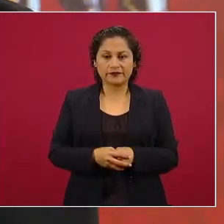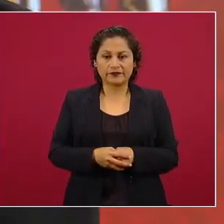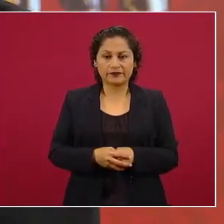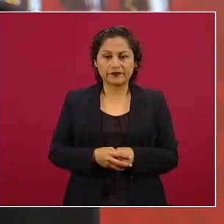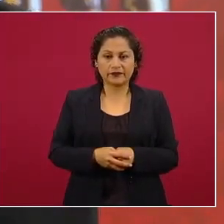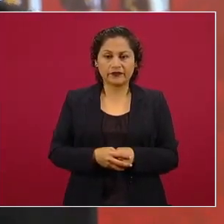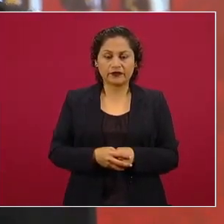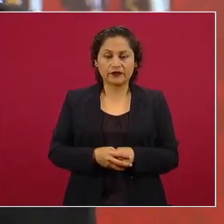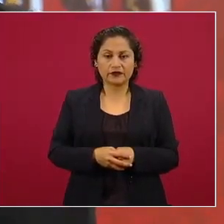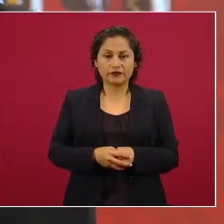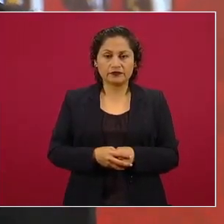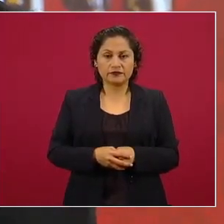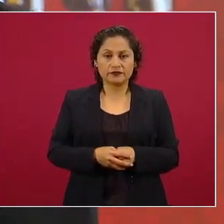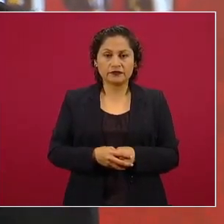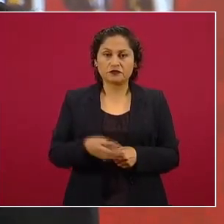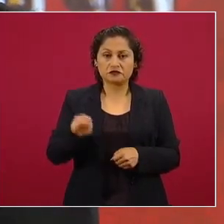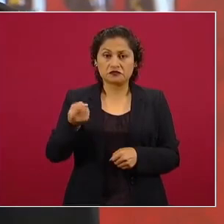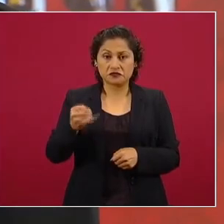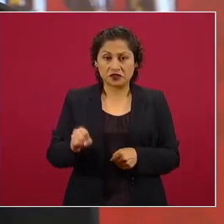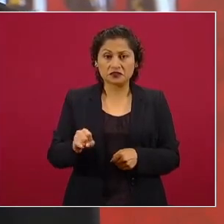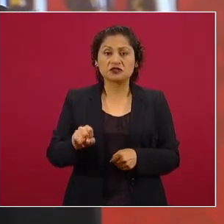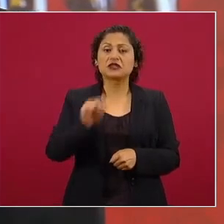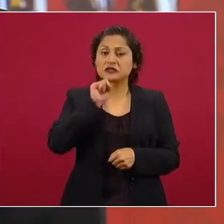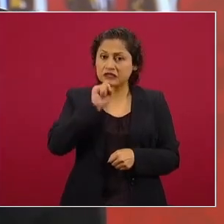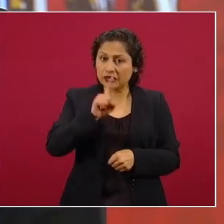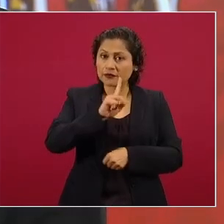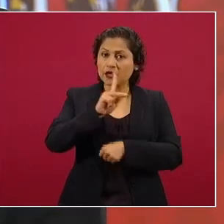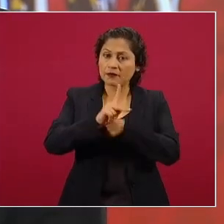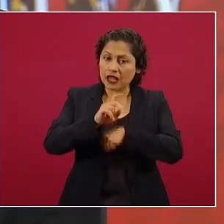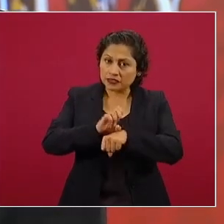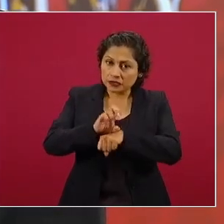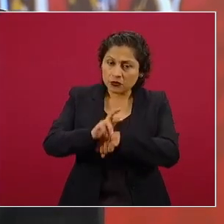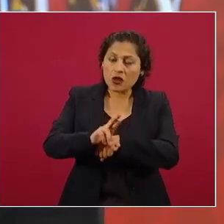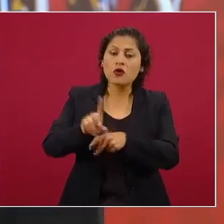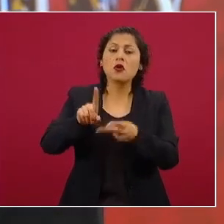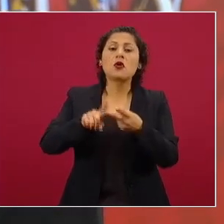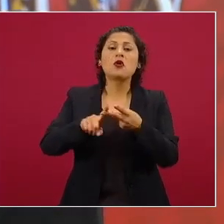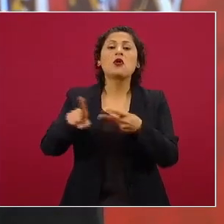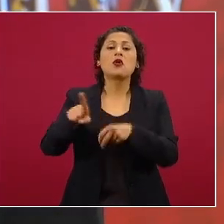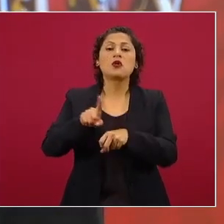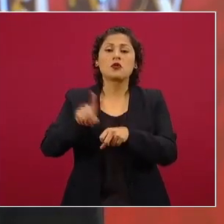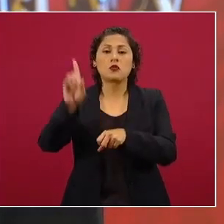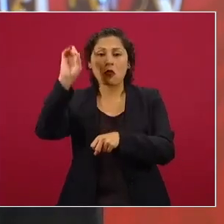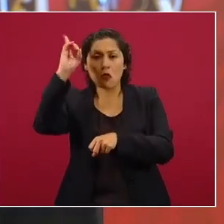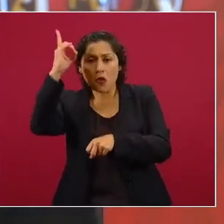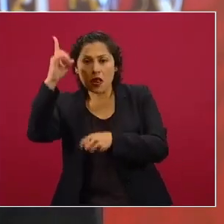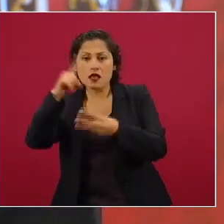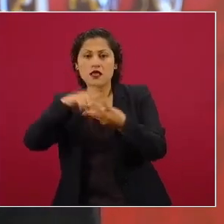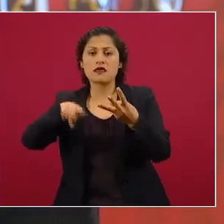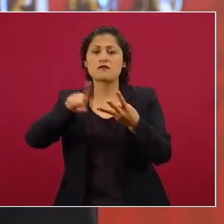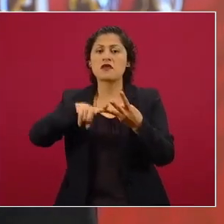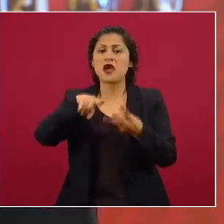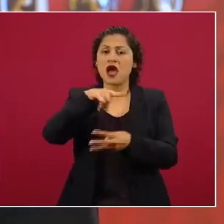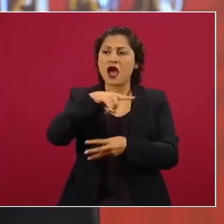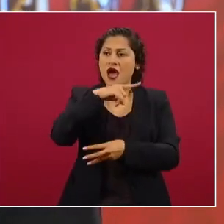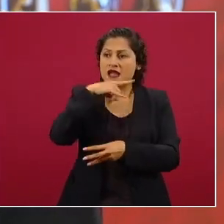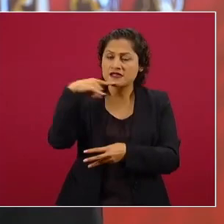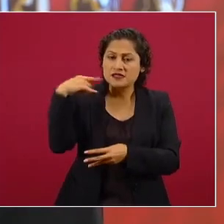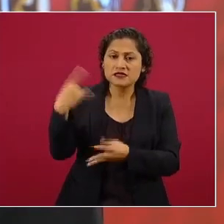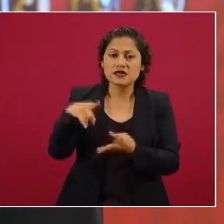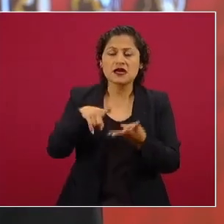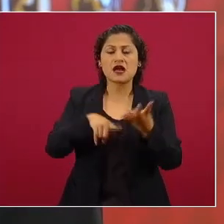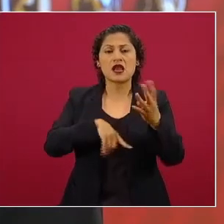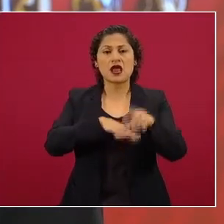así está Ecuador, y así está Bolivia, y así está Chile, y así está Brasil